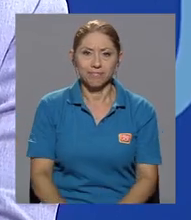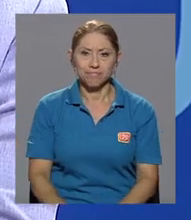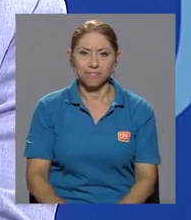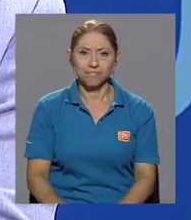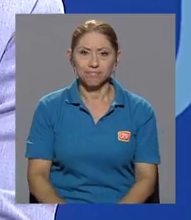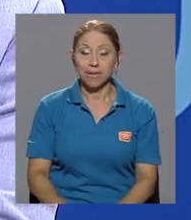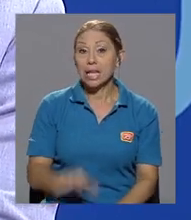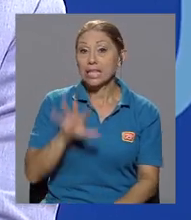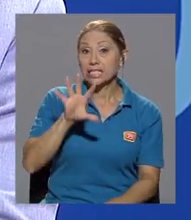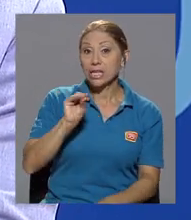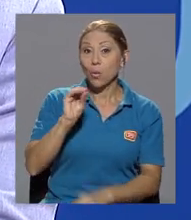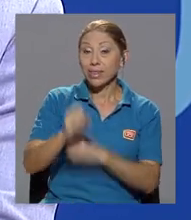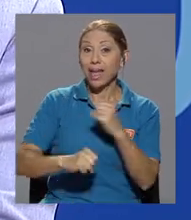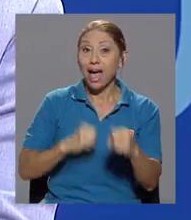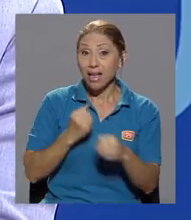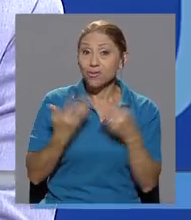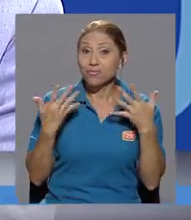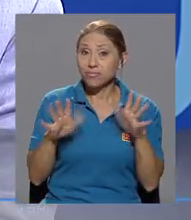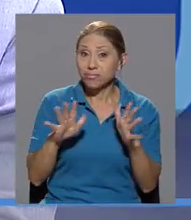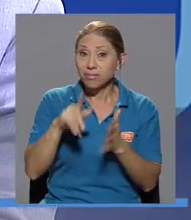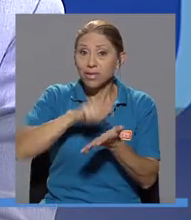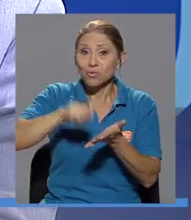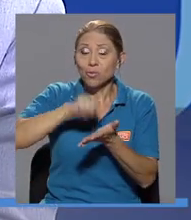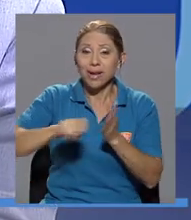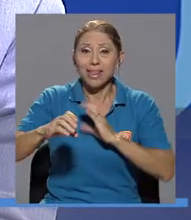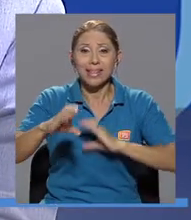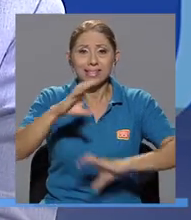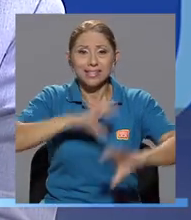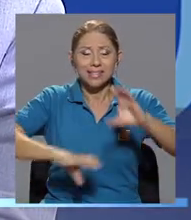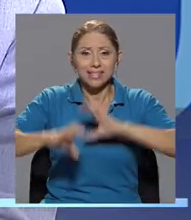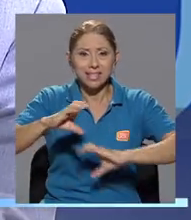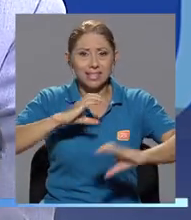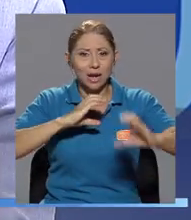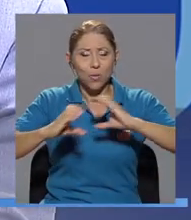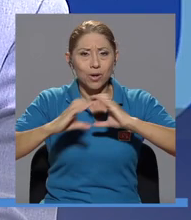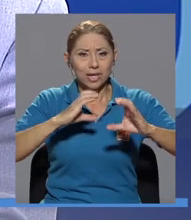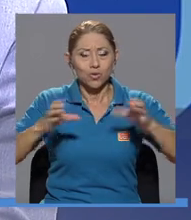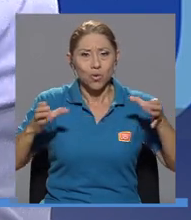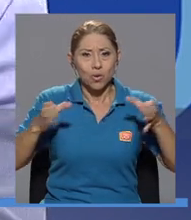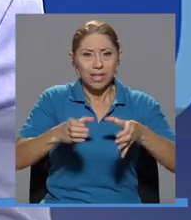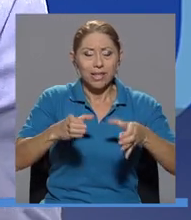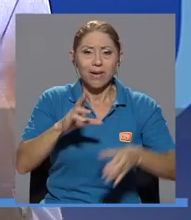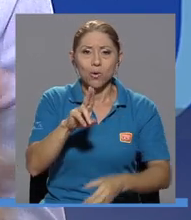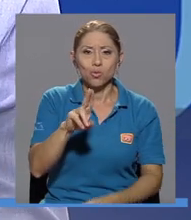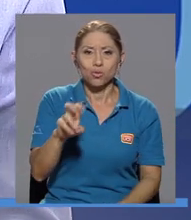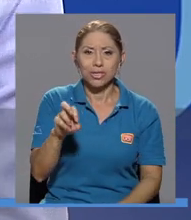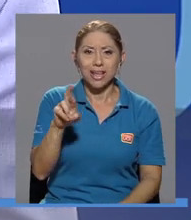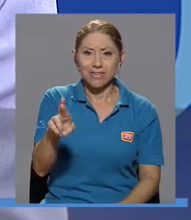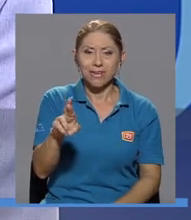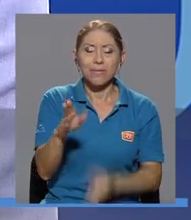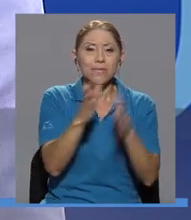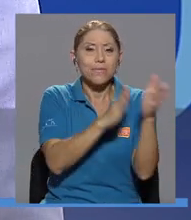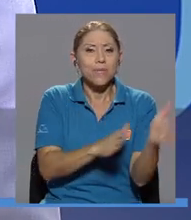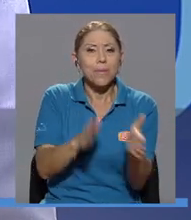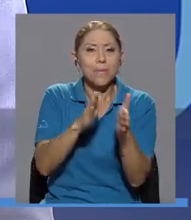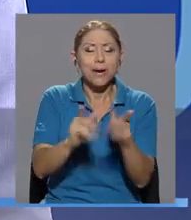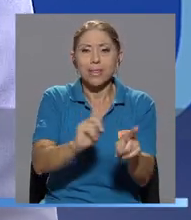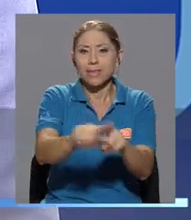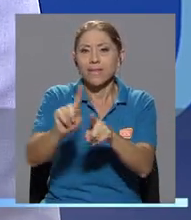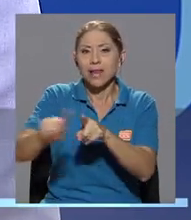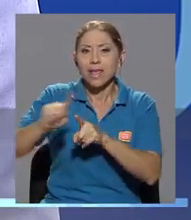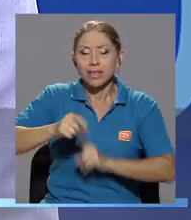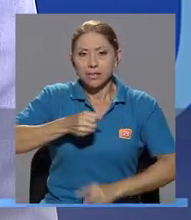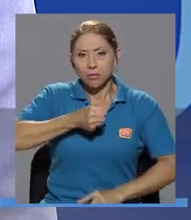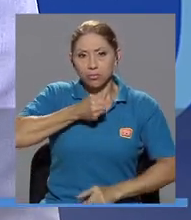50 años cumple la escuela de ciencias de la comunicación colectiva de la universidad de costa rica de formar a los diferentes comunicadores de nuestro